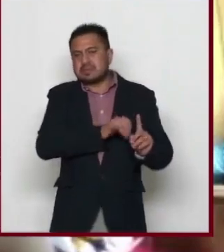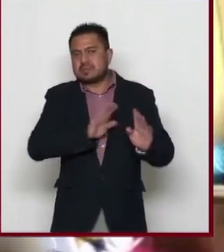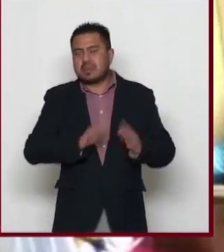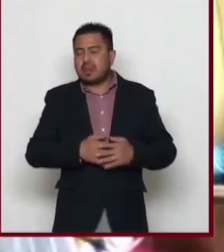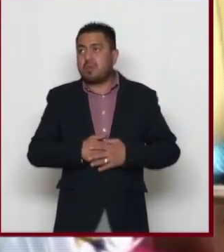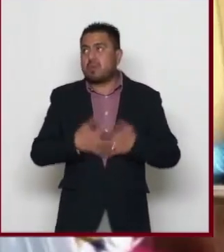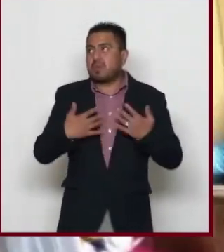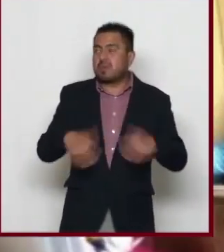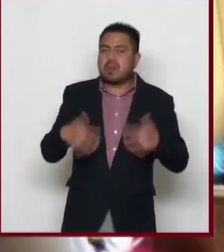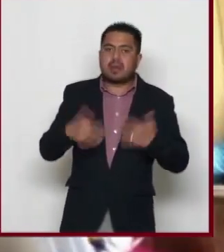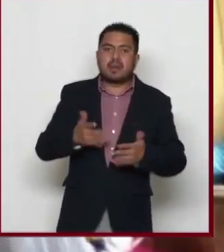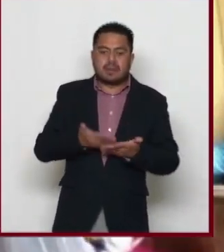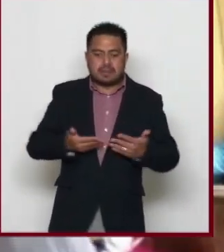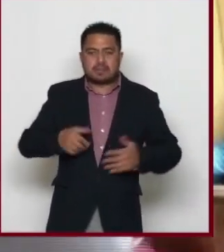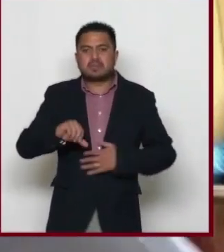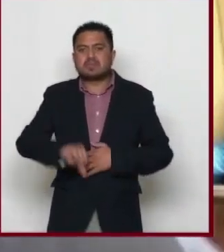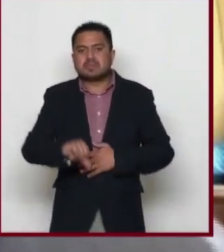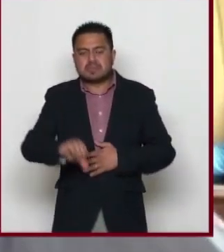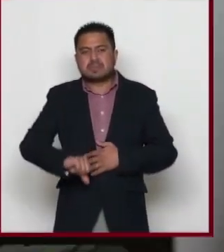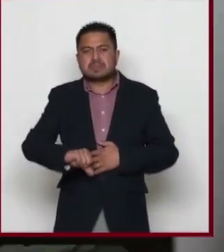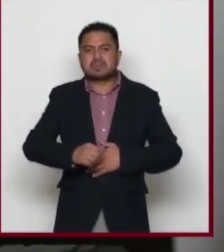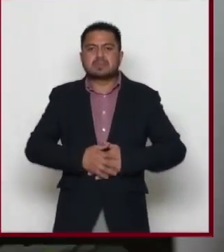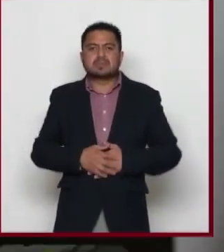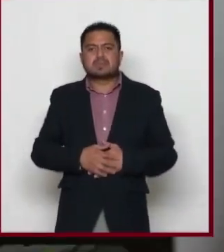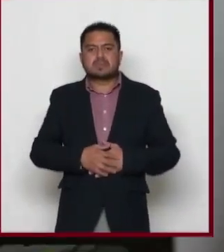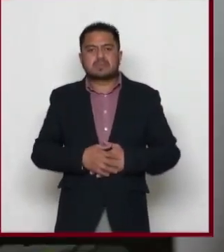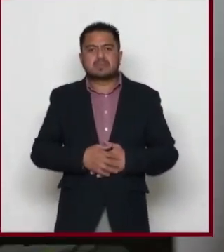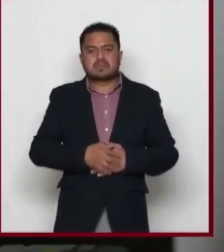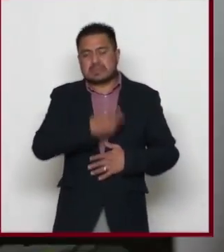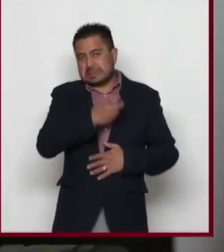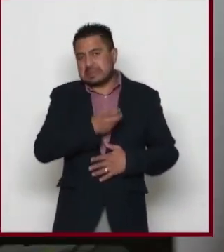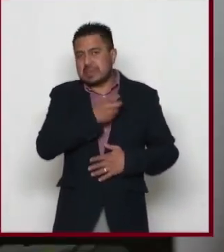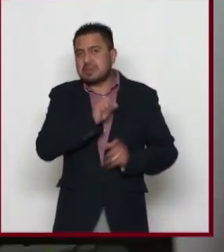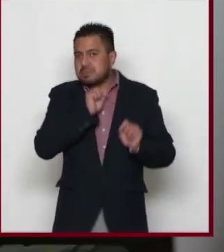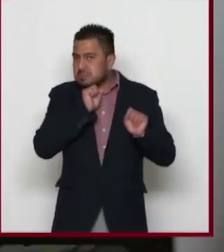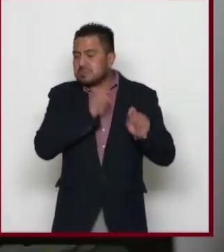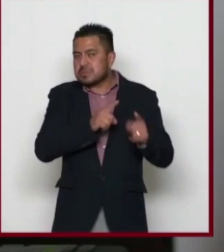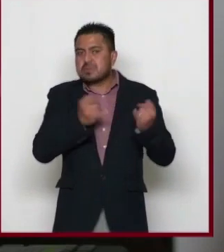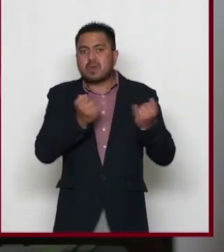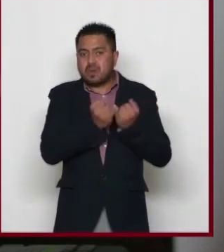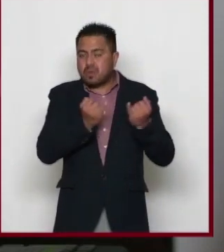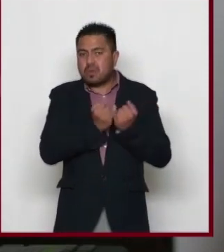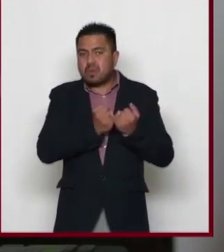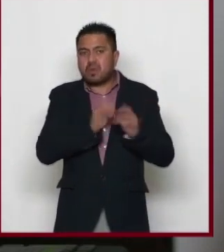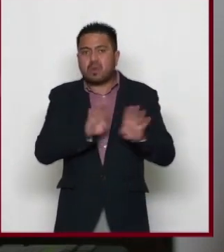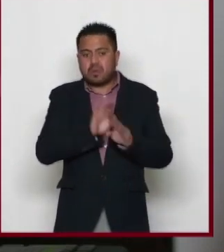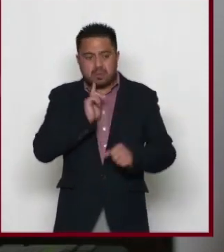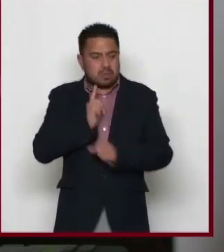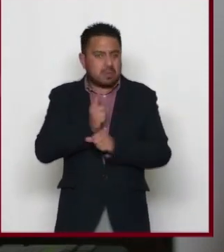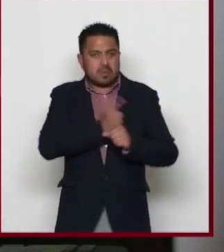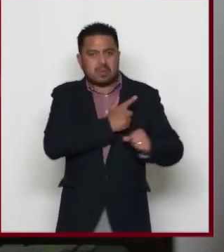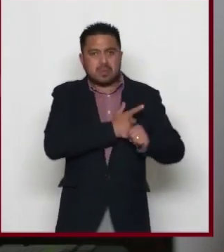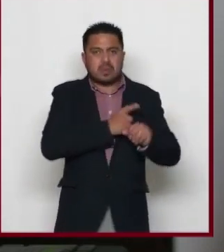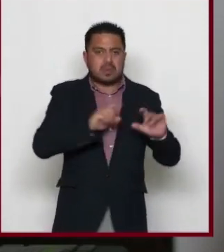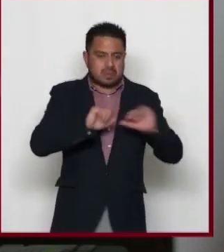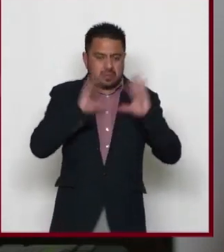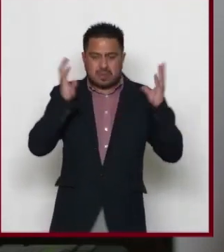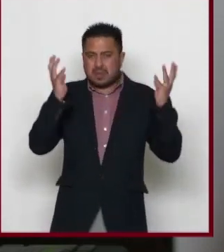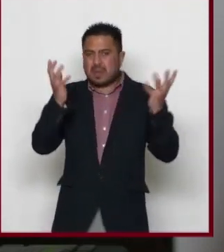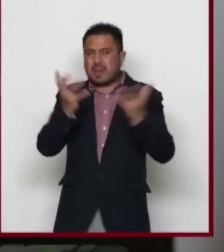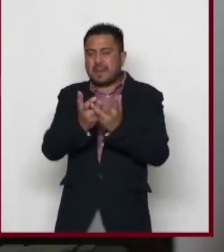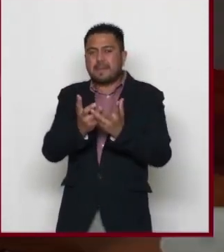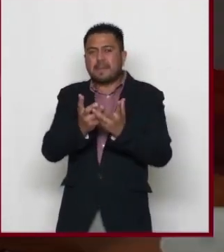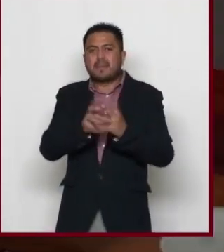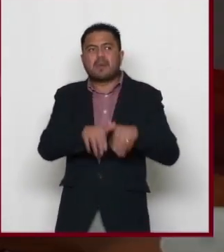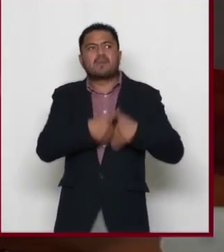un planeta alrededor que le está dando vueltas. Wow. Y actualmente, ¿esa es la misma manera en la